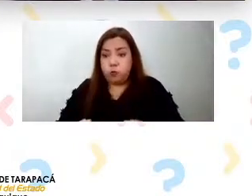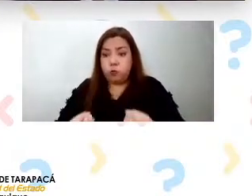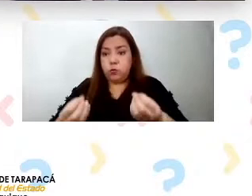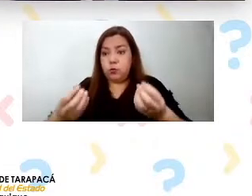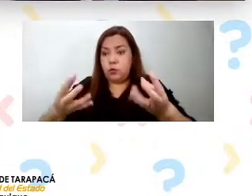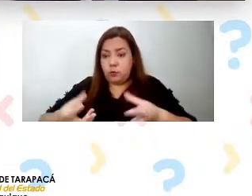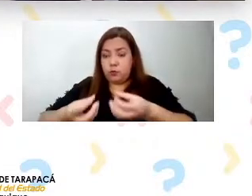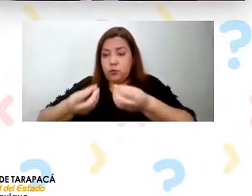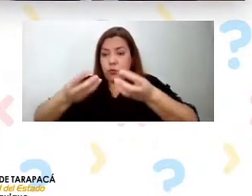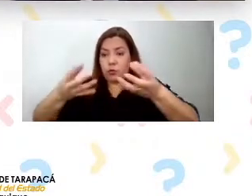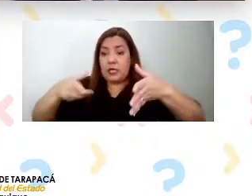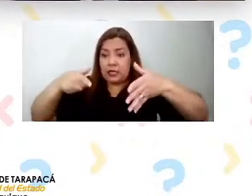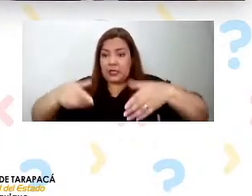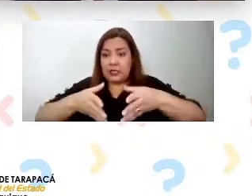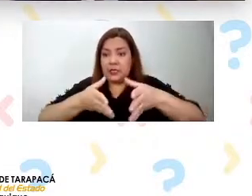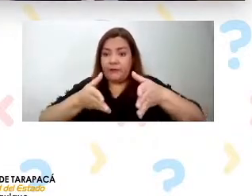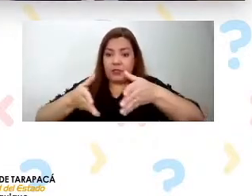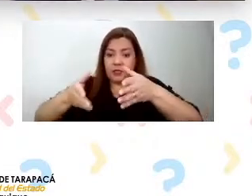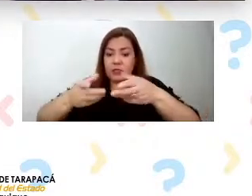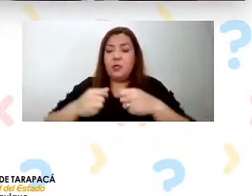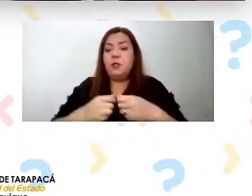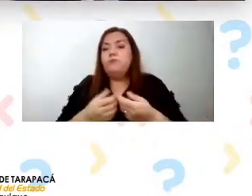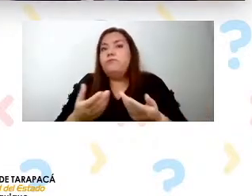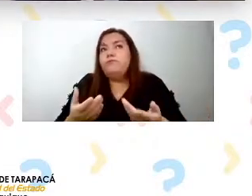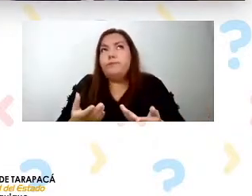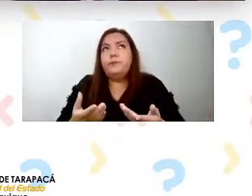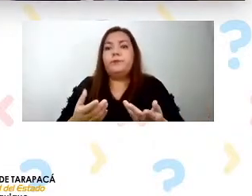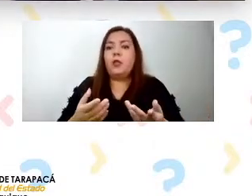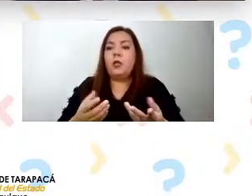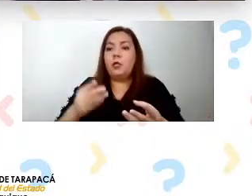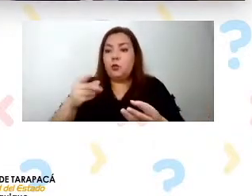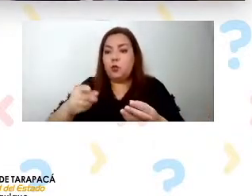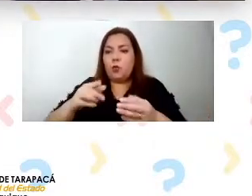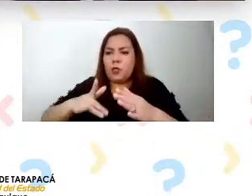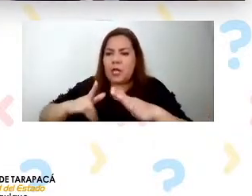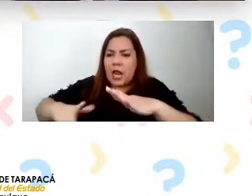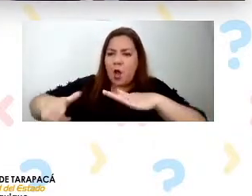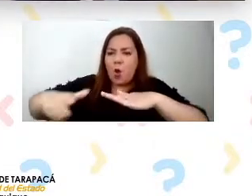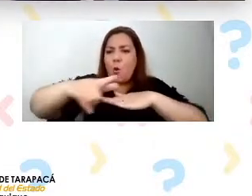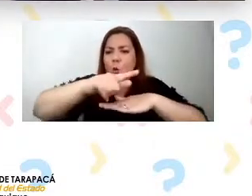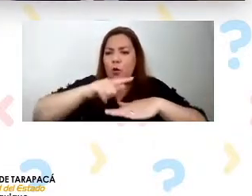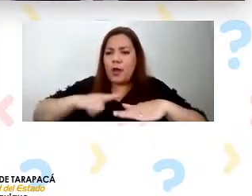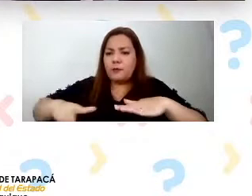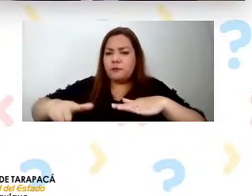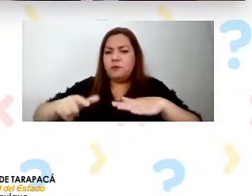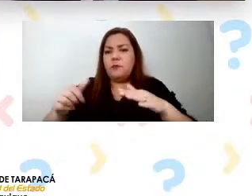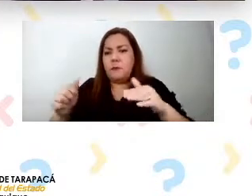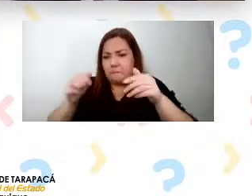esas vertientes de alguna forma forman lagunas permanentes en los salares.